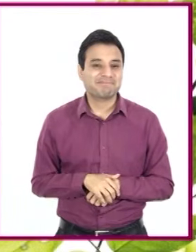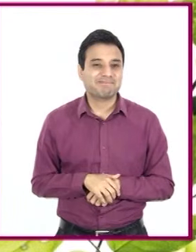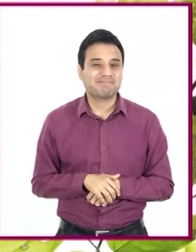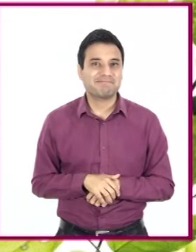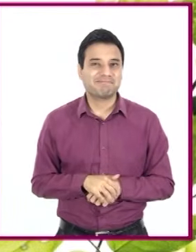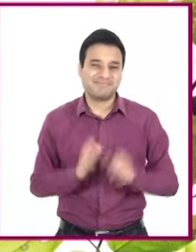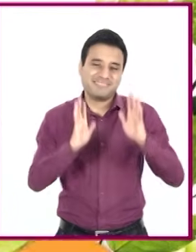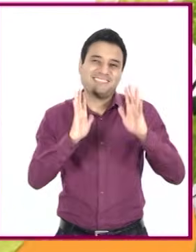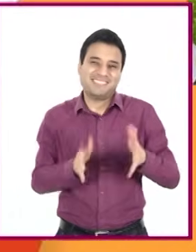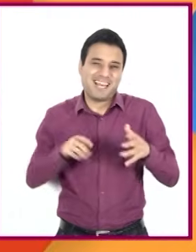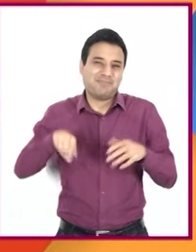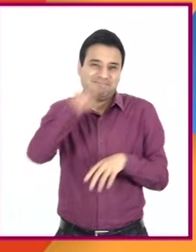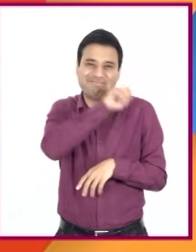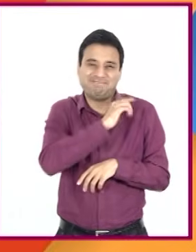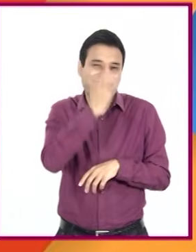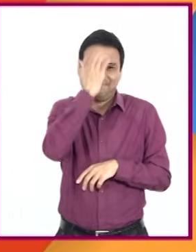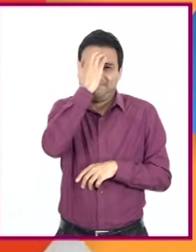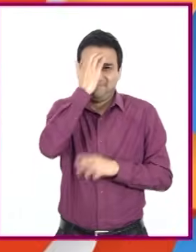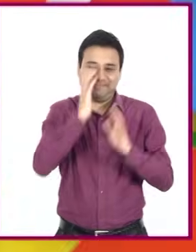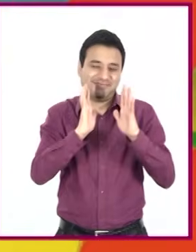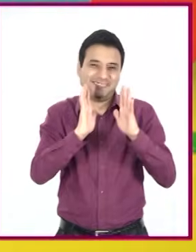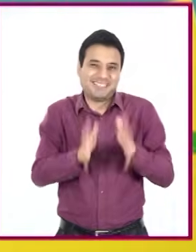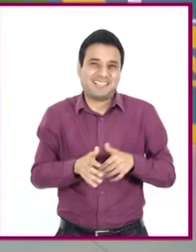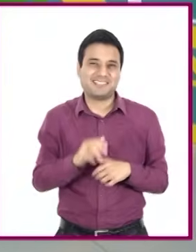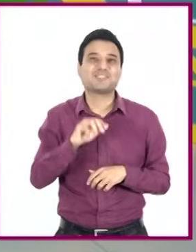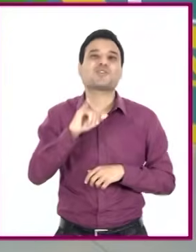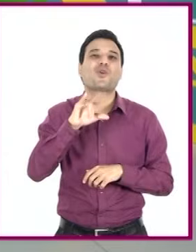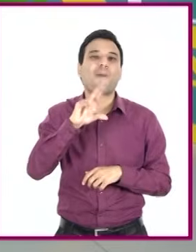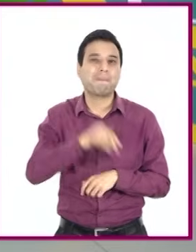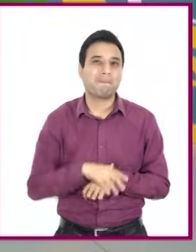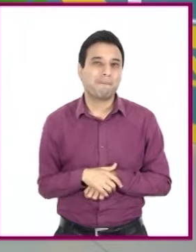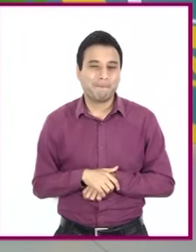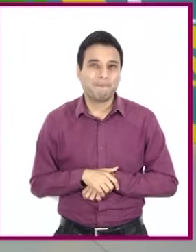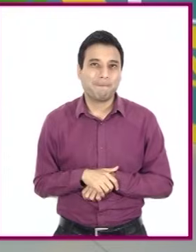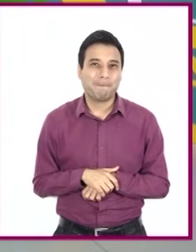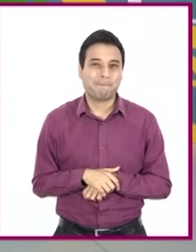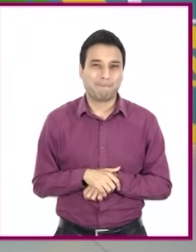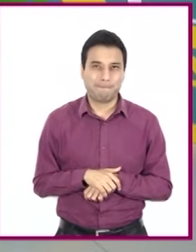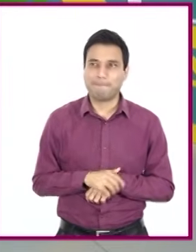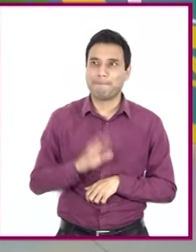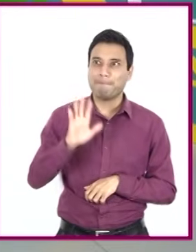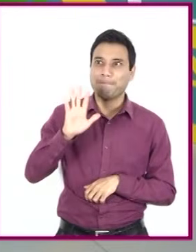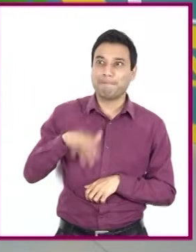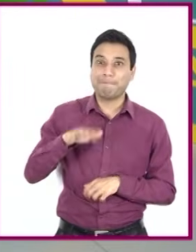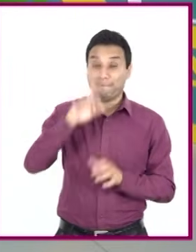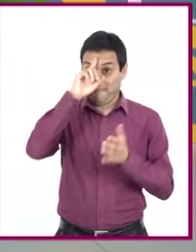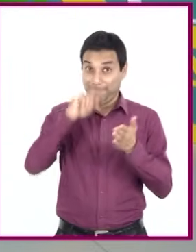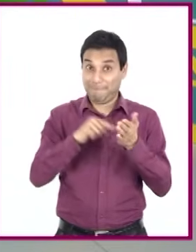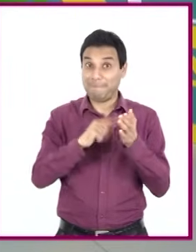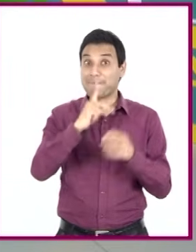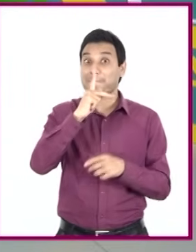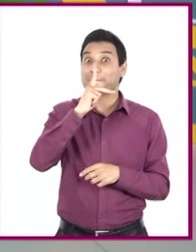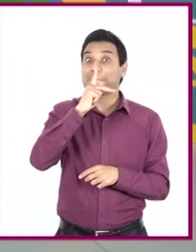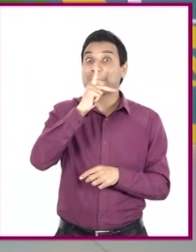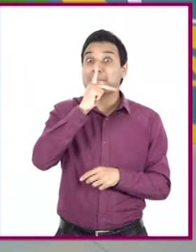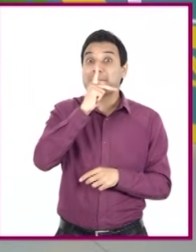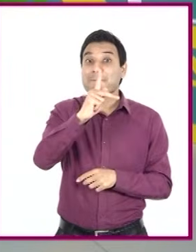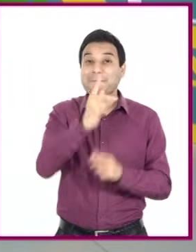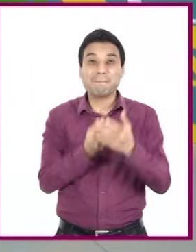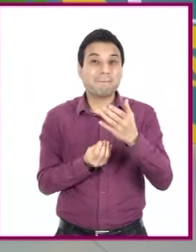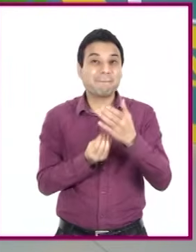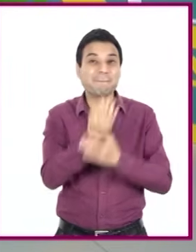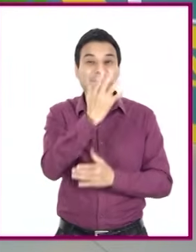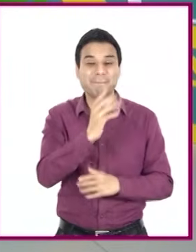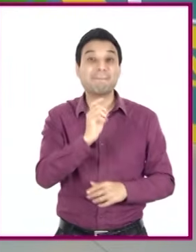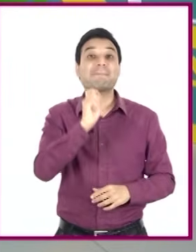Creo que ya saben qué palabra se puede integrar, ¿cierto? Maestra, maestro, creo que la palabra que las alumnas y los alumnos